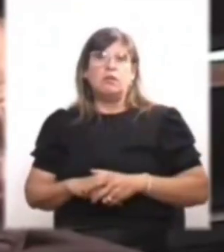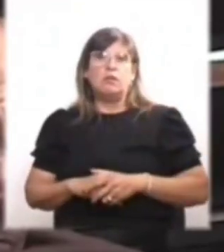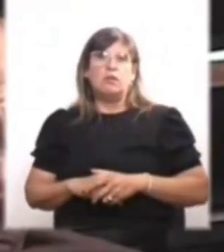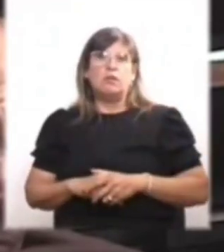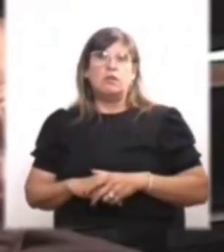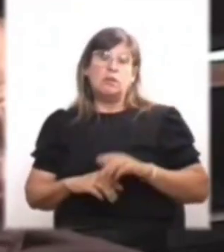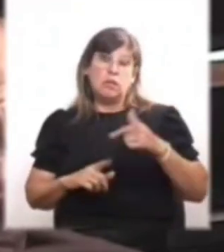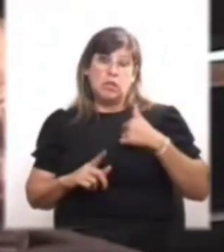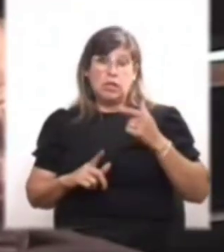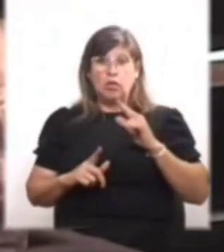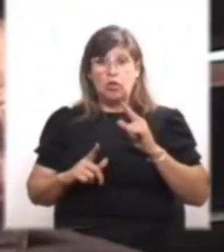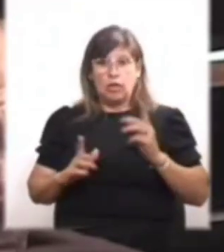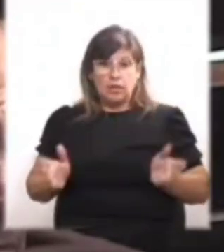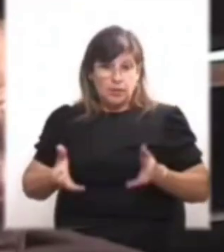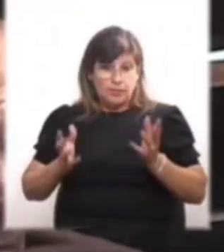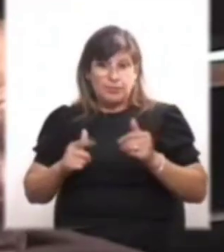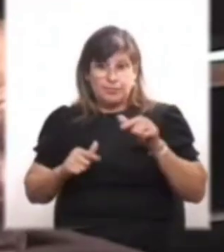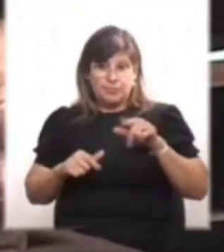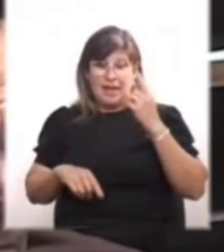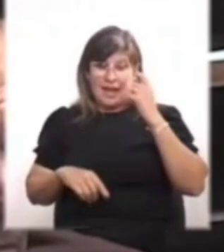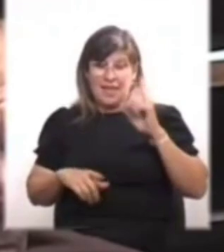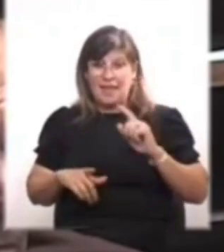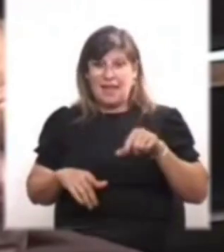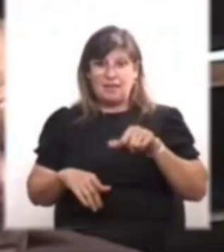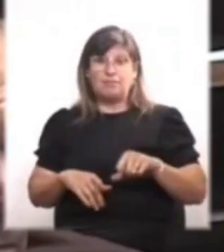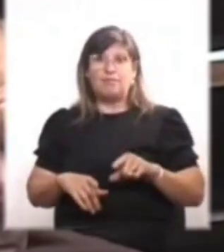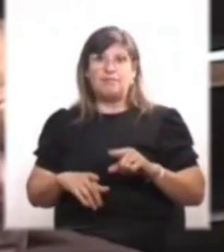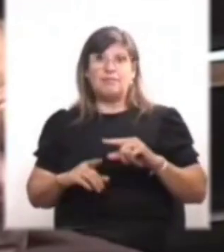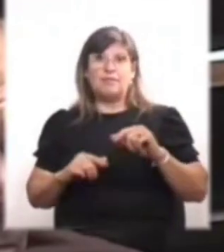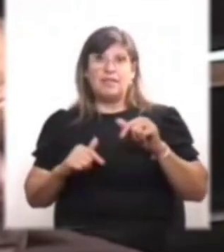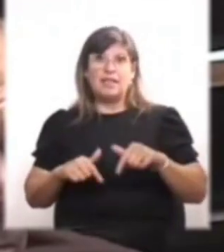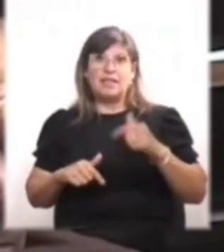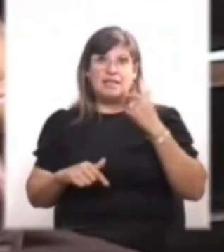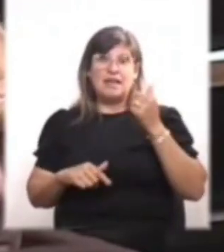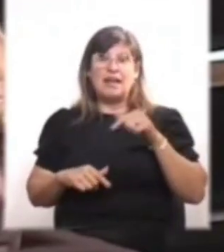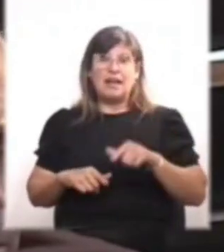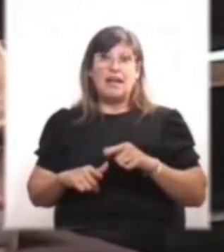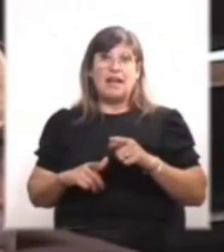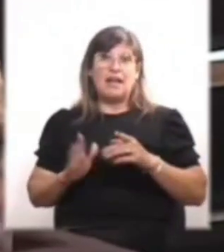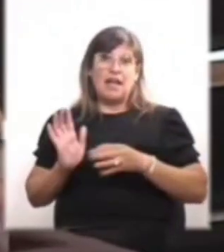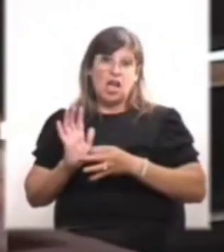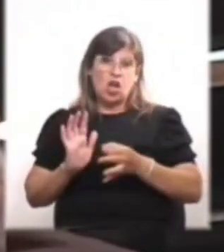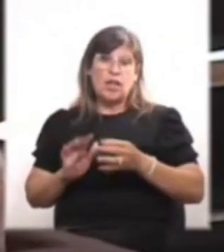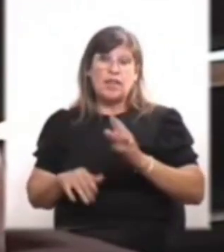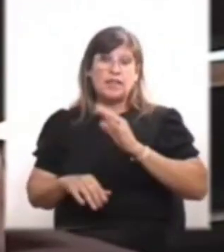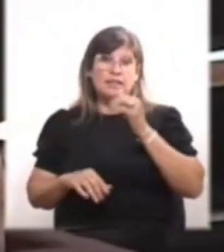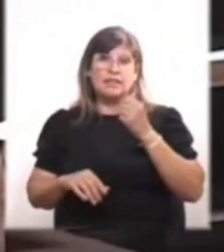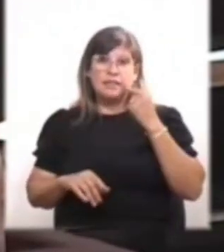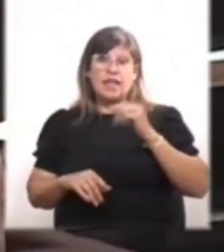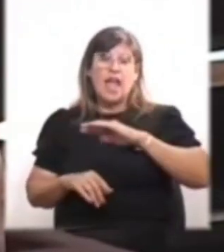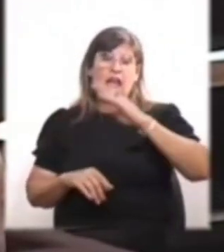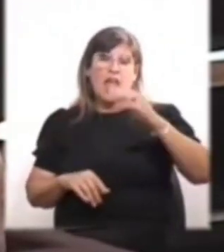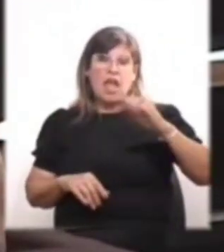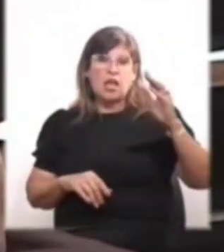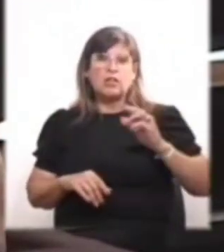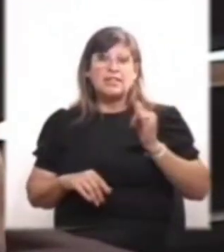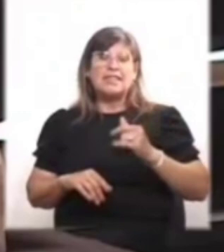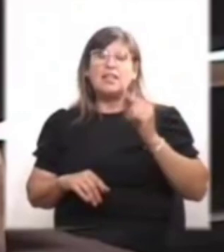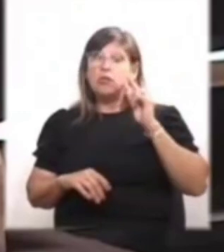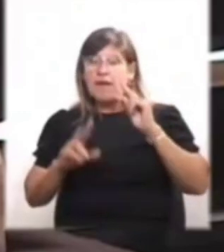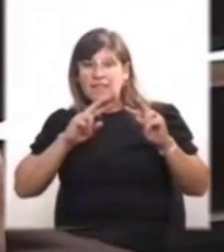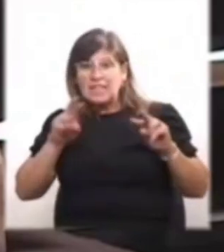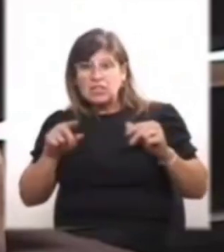Lo que motivó esta idea es, y acá voy a atenerme un poco a lo que dice el informe, que el monte indígena tiene hoy una